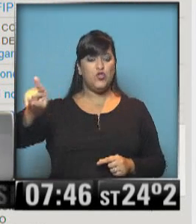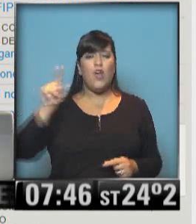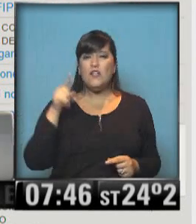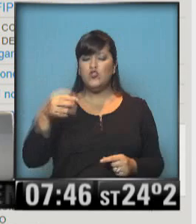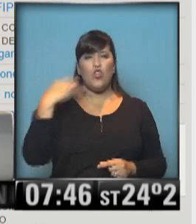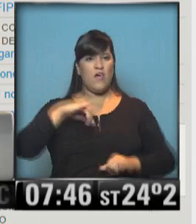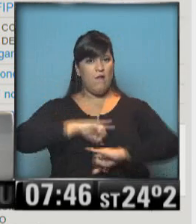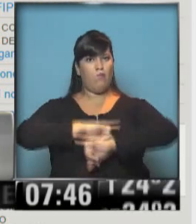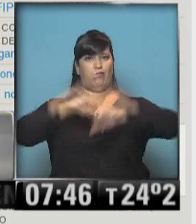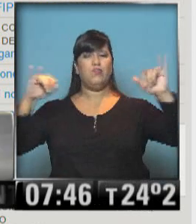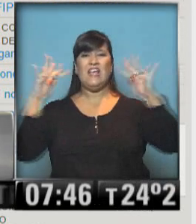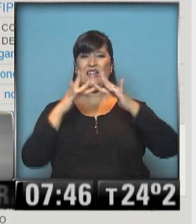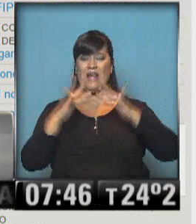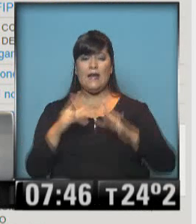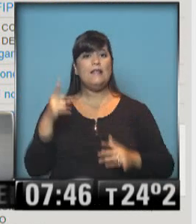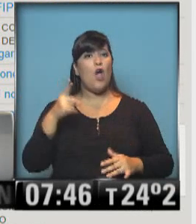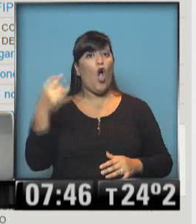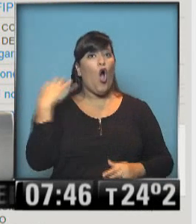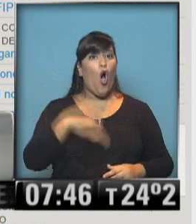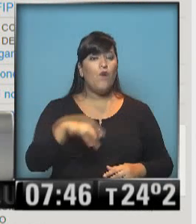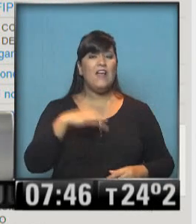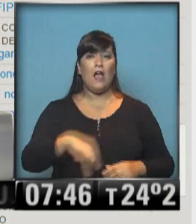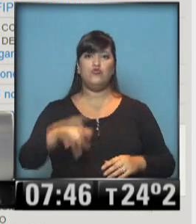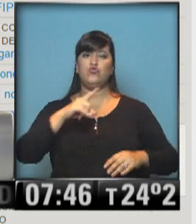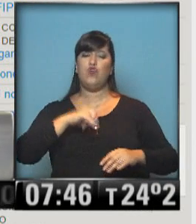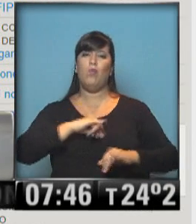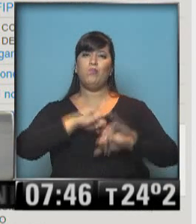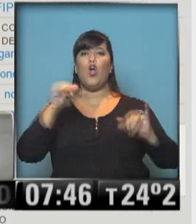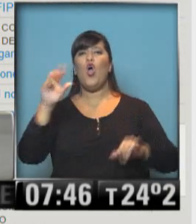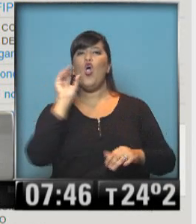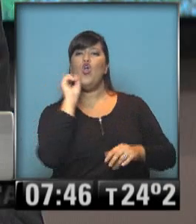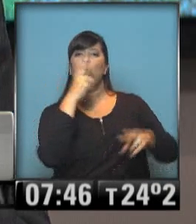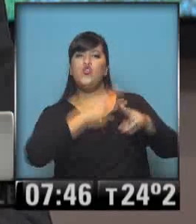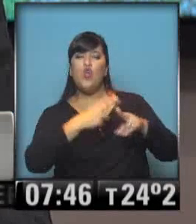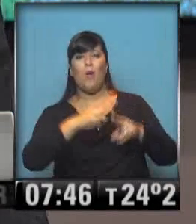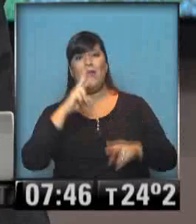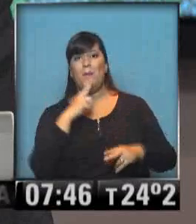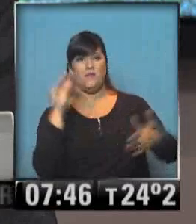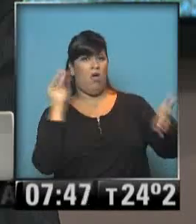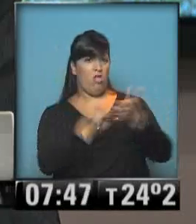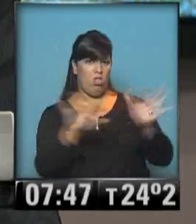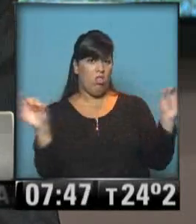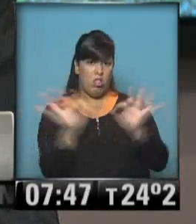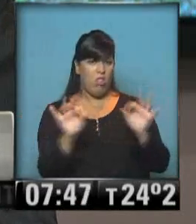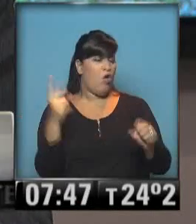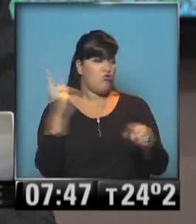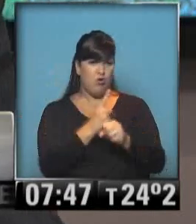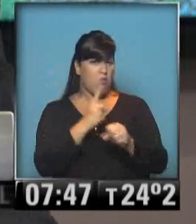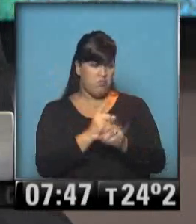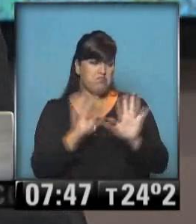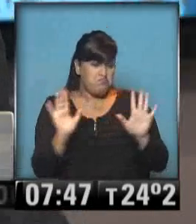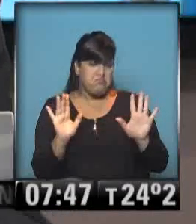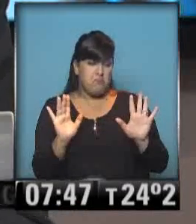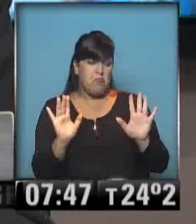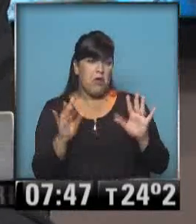publicado cuidado no hay obligación de publicar el nombre y apellido de quién está eh comprando y vendiendo